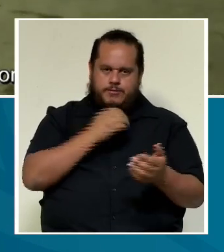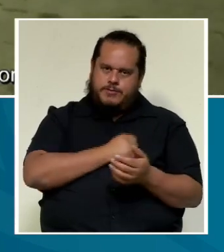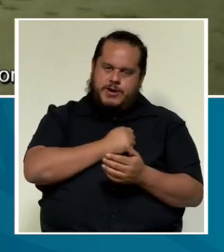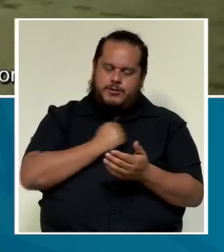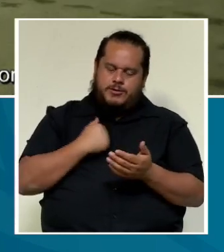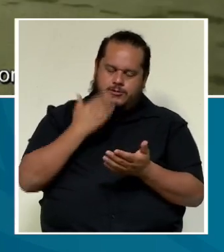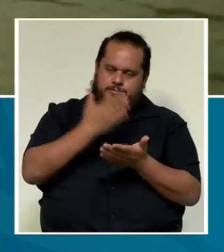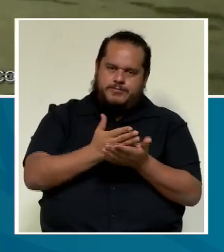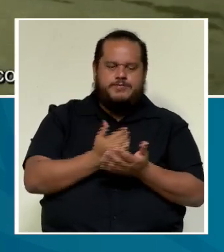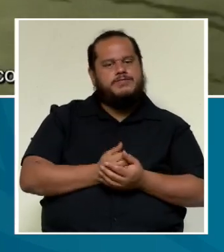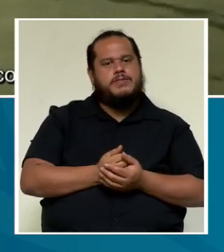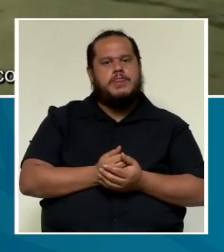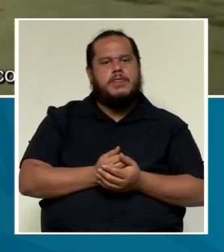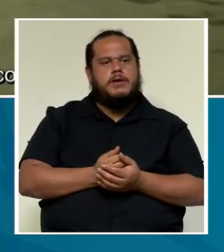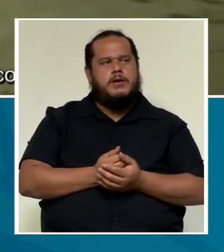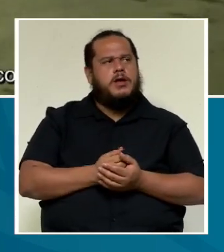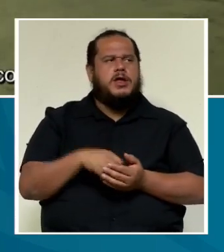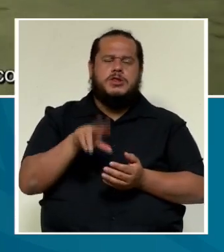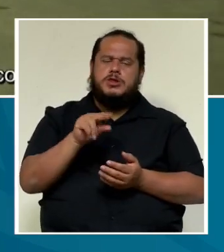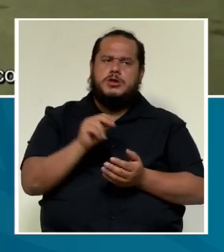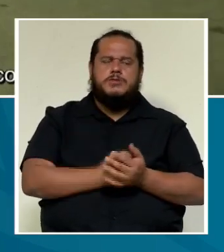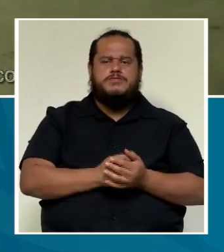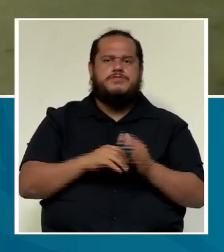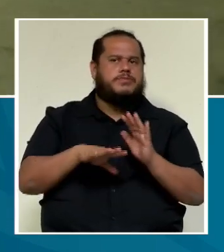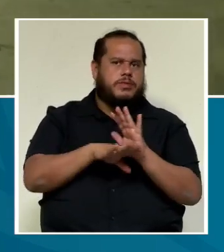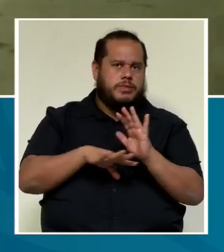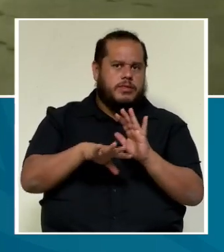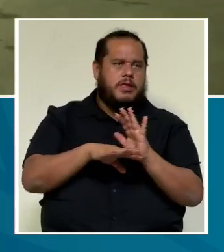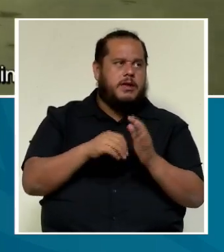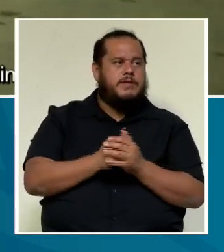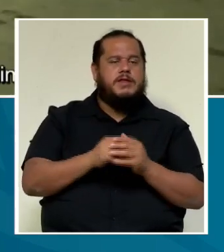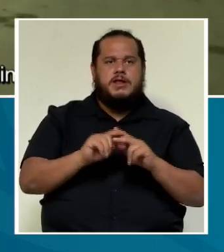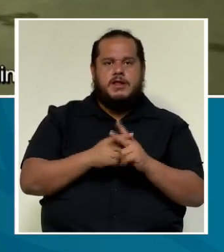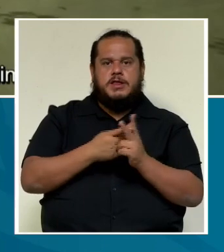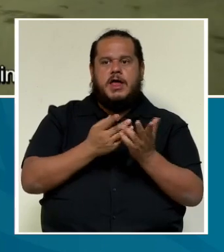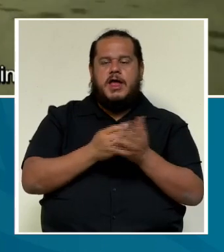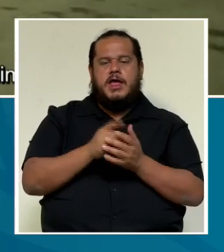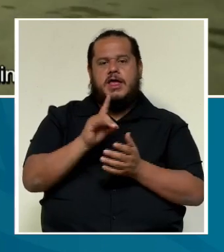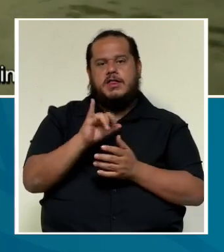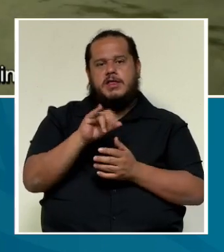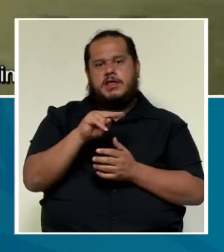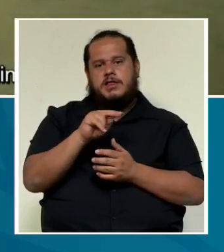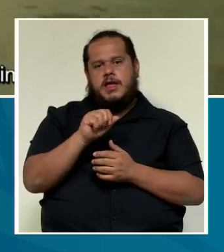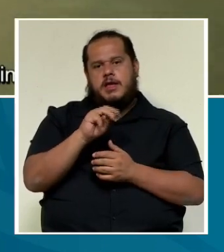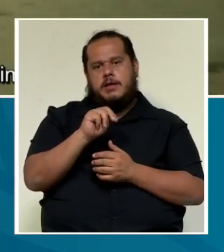interrumpí. No, pues básicamente pues inicia en Dinamarca, ¿verdad? Y después se